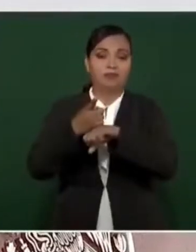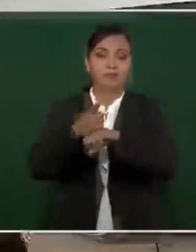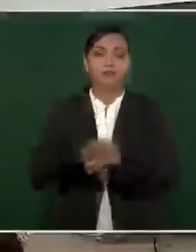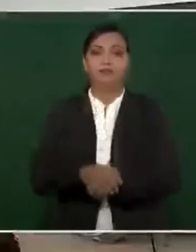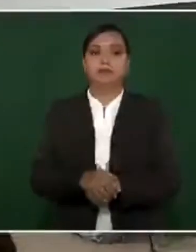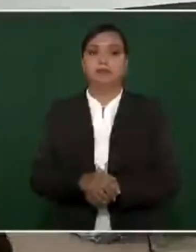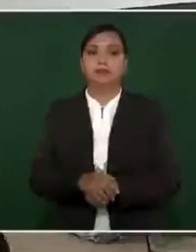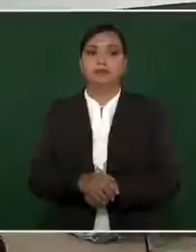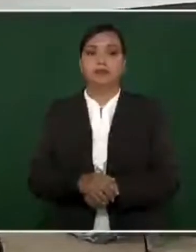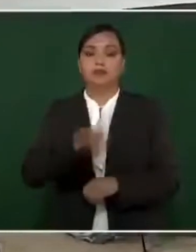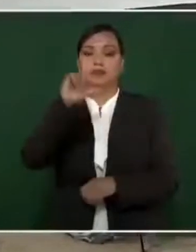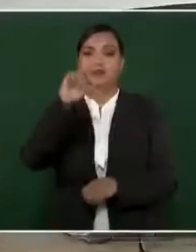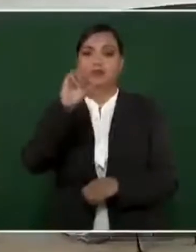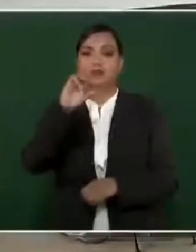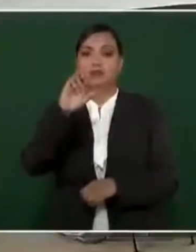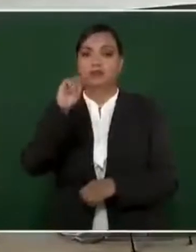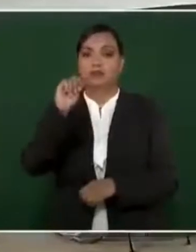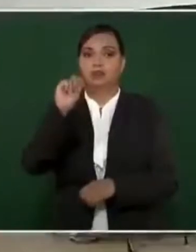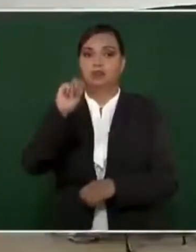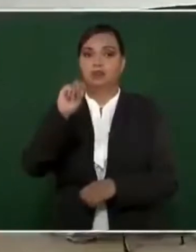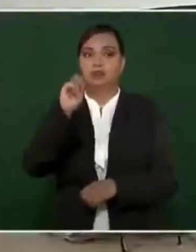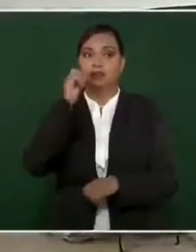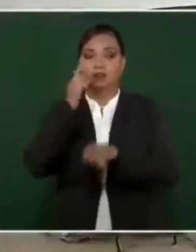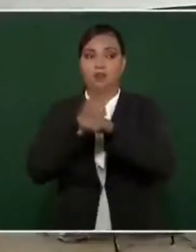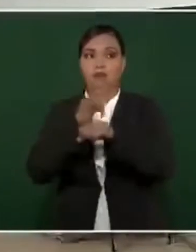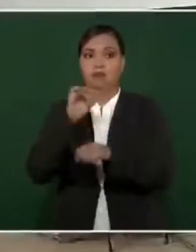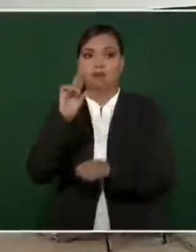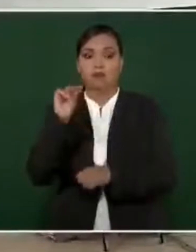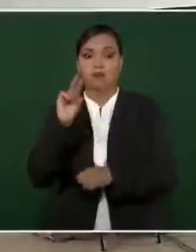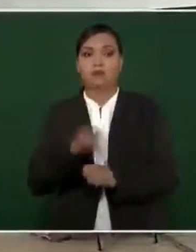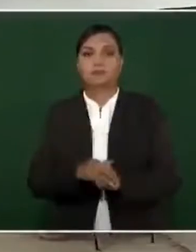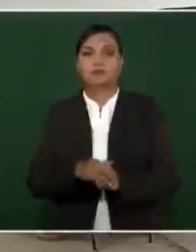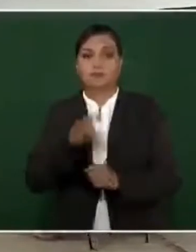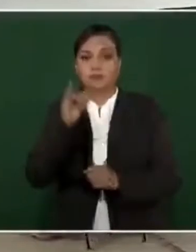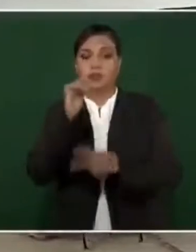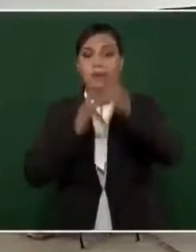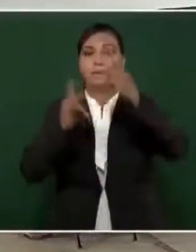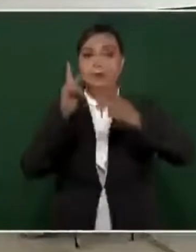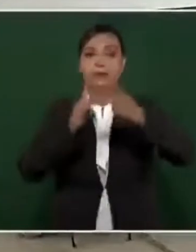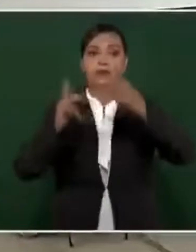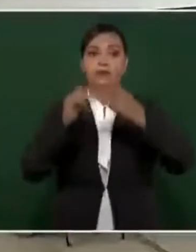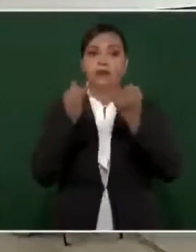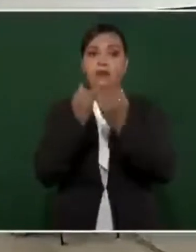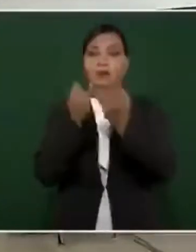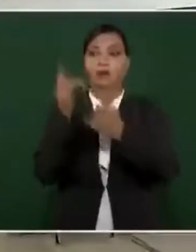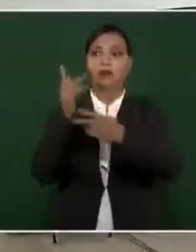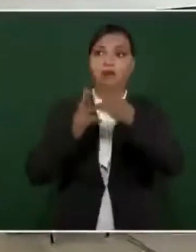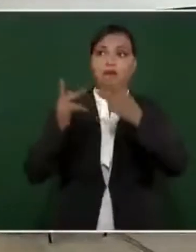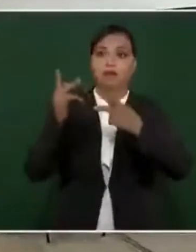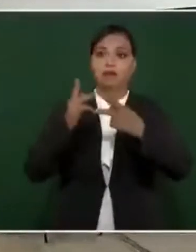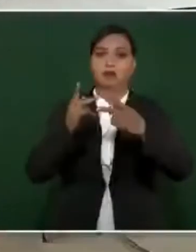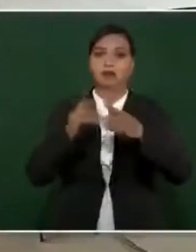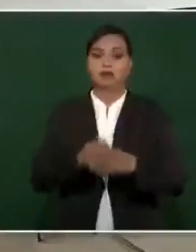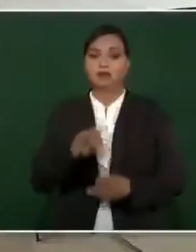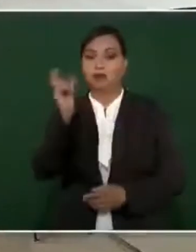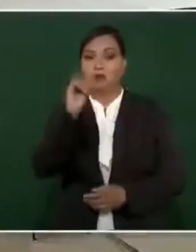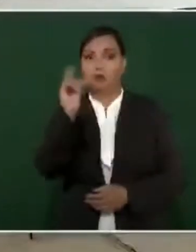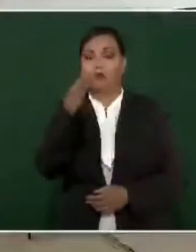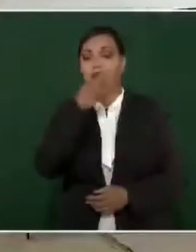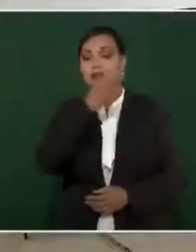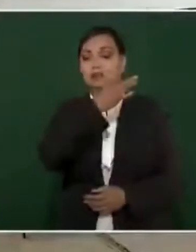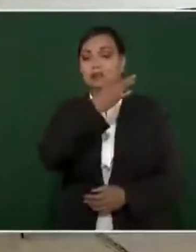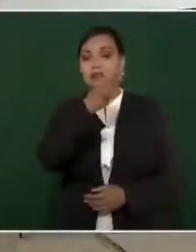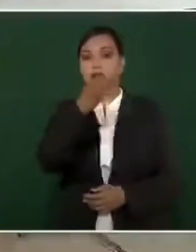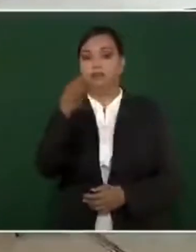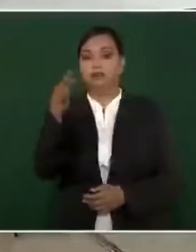Sí, ahí viene, que cuando anunció de que casi se caía el gobierno.